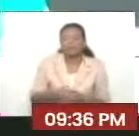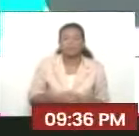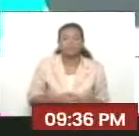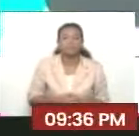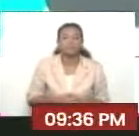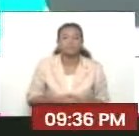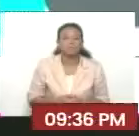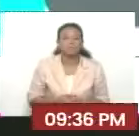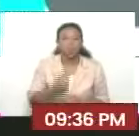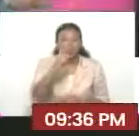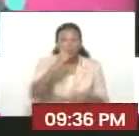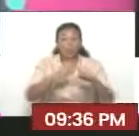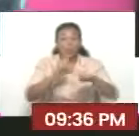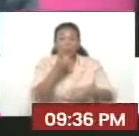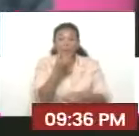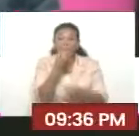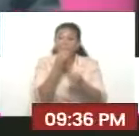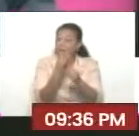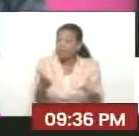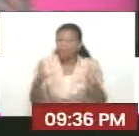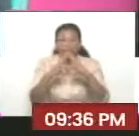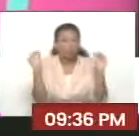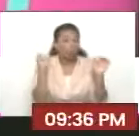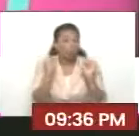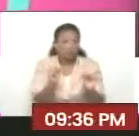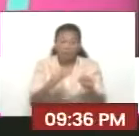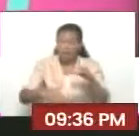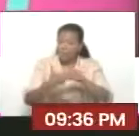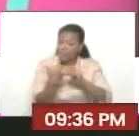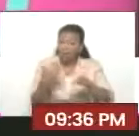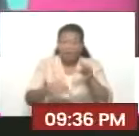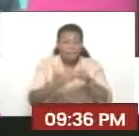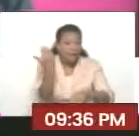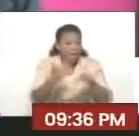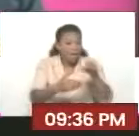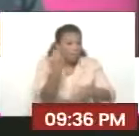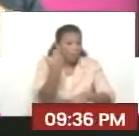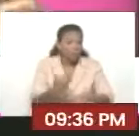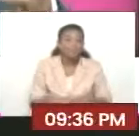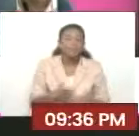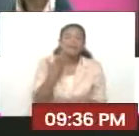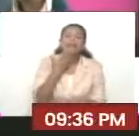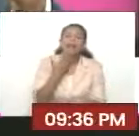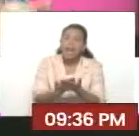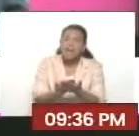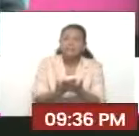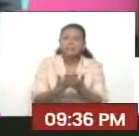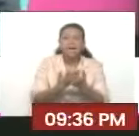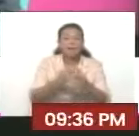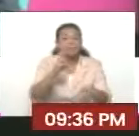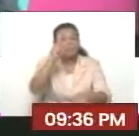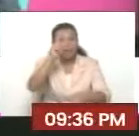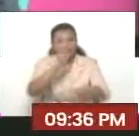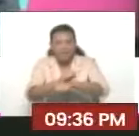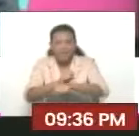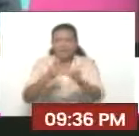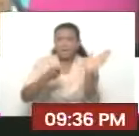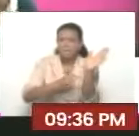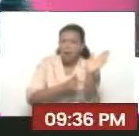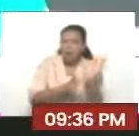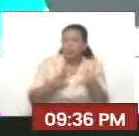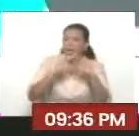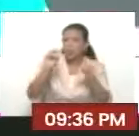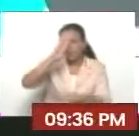Bueno, el 1 por 10 sirve para todo, ¿vale? Es el método. Le doy las gracias a Miriam, a la gente de La Vega y a todos,